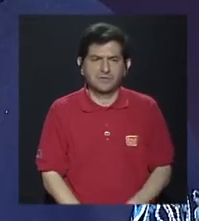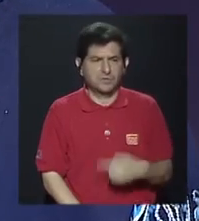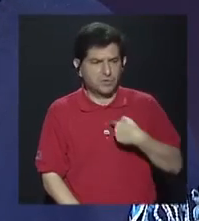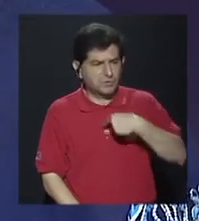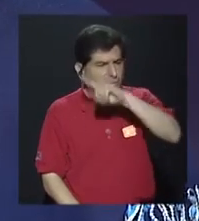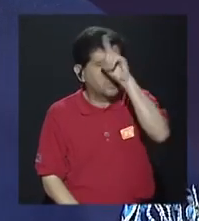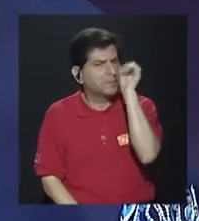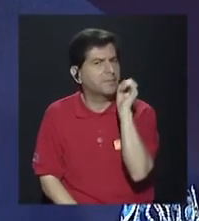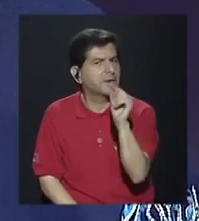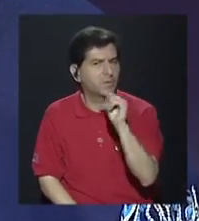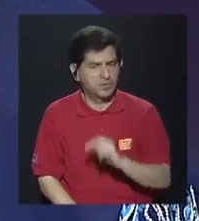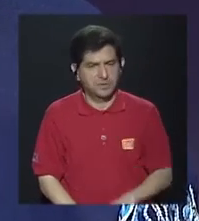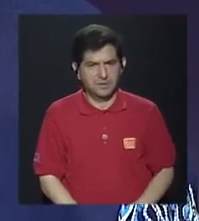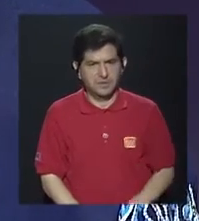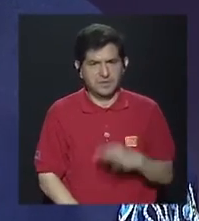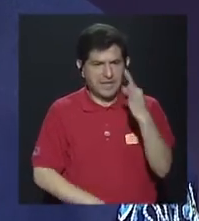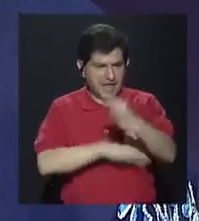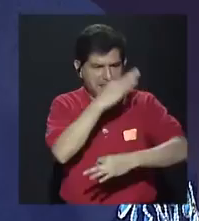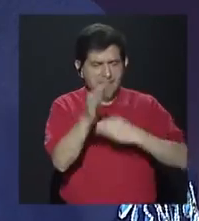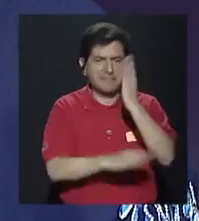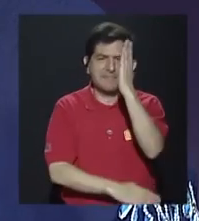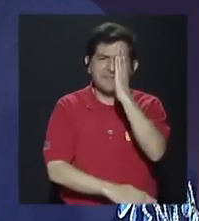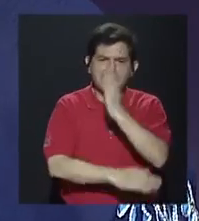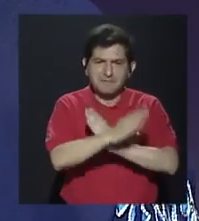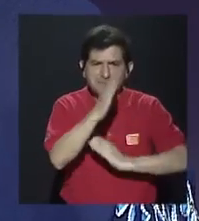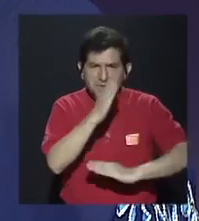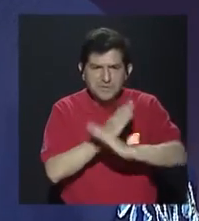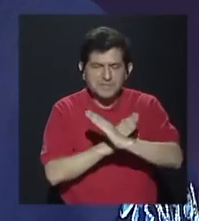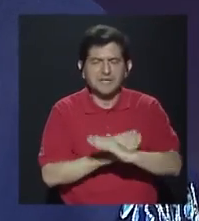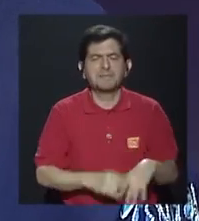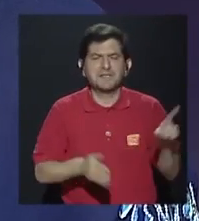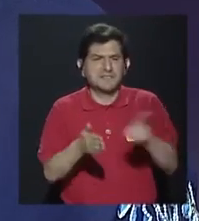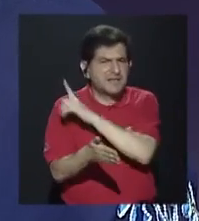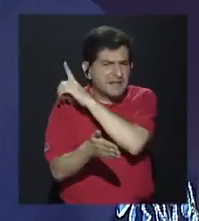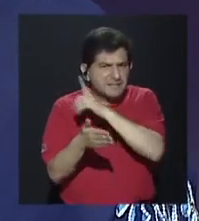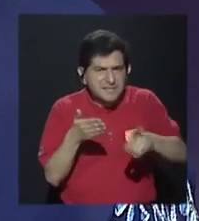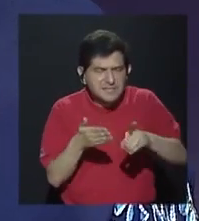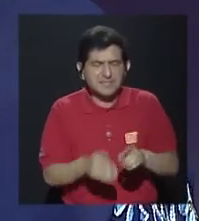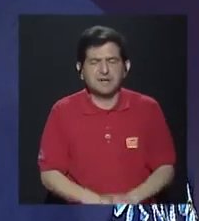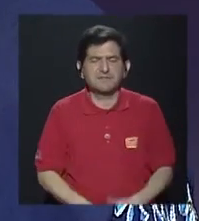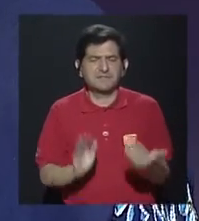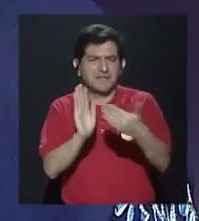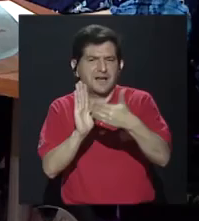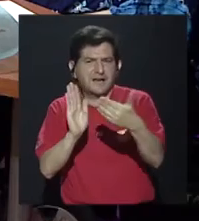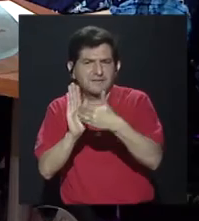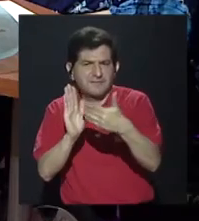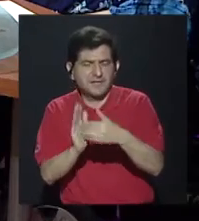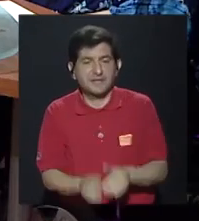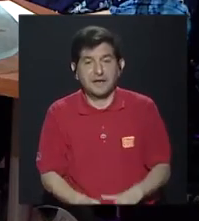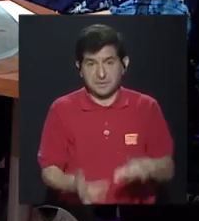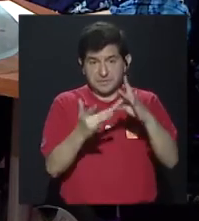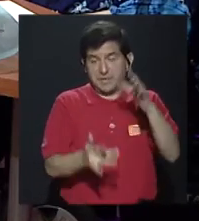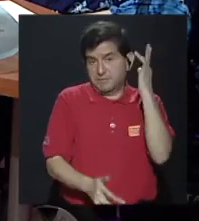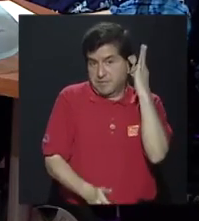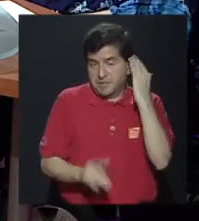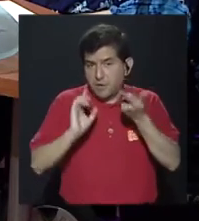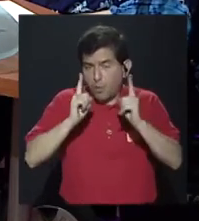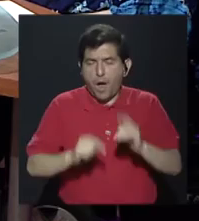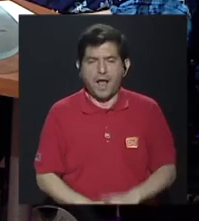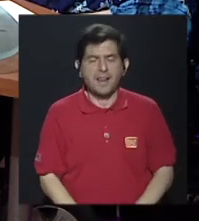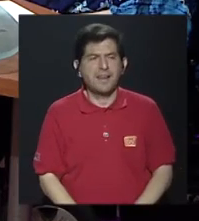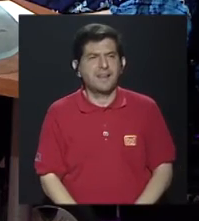a preguntar qué tipos de discriminación enfrentamos las mujeres con discapacidad. Nosotras como mujeres